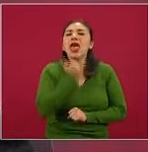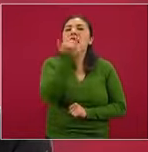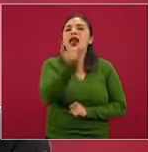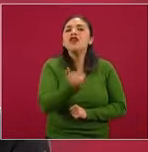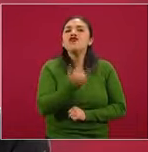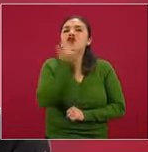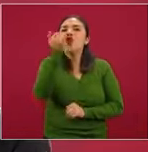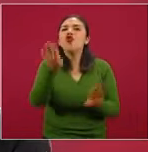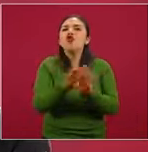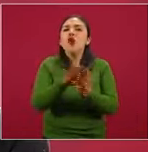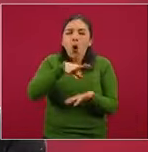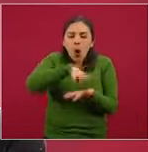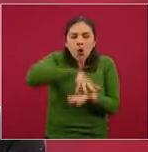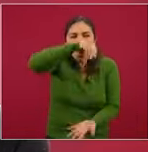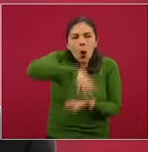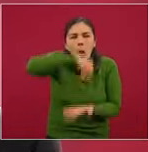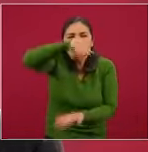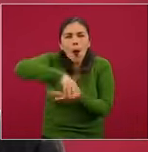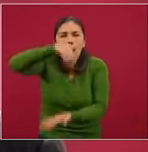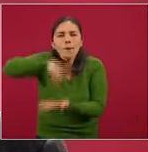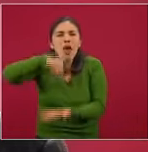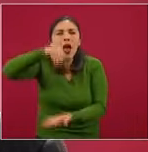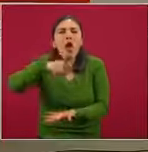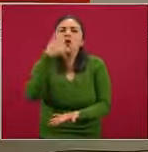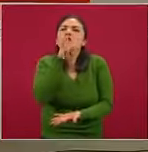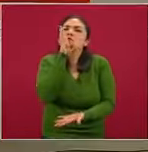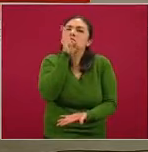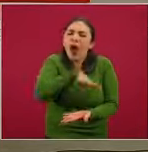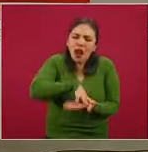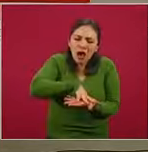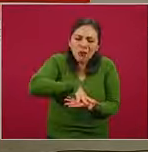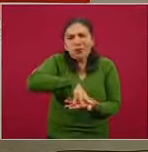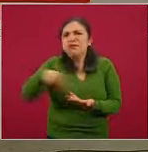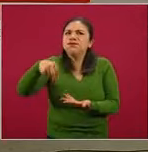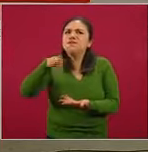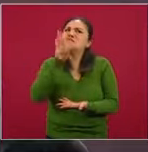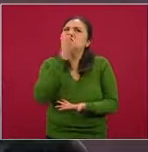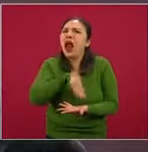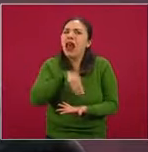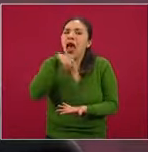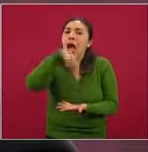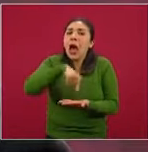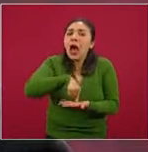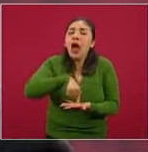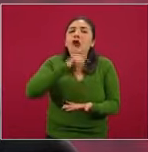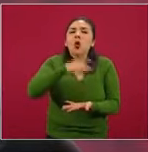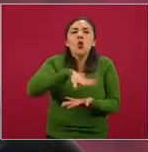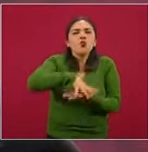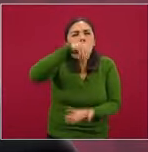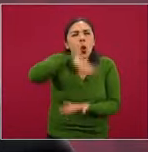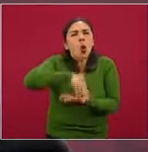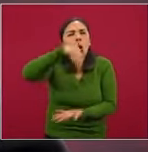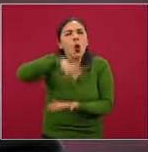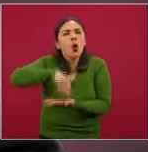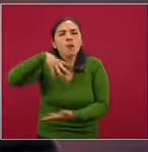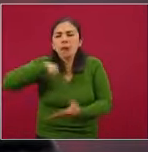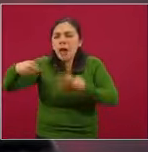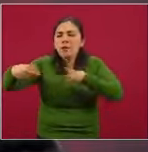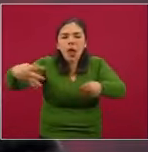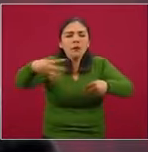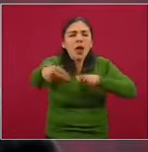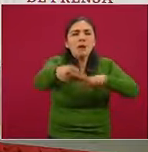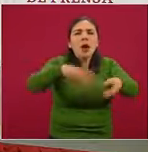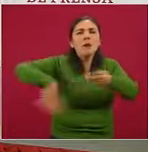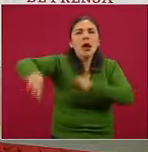el copiado. Los virus se reproducen o se replican más exactamente a partir de copias que fabrican